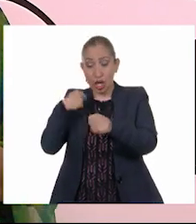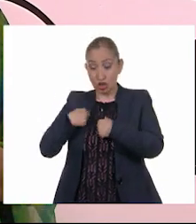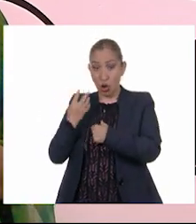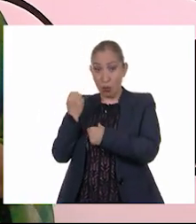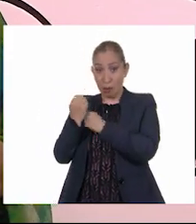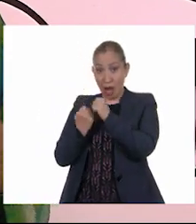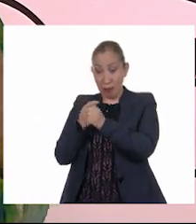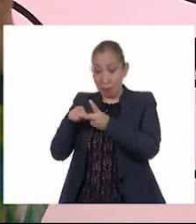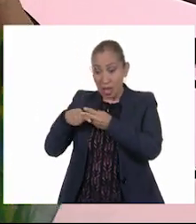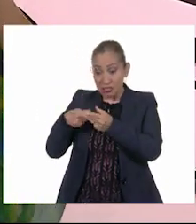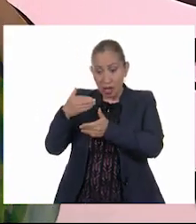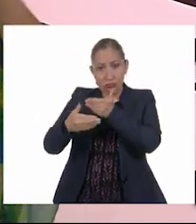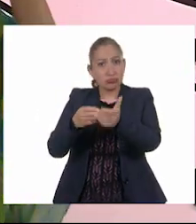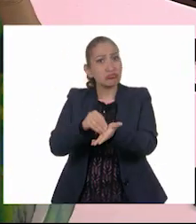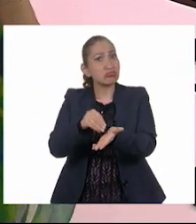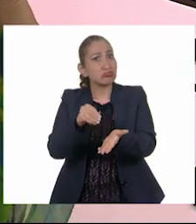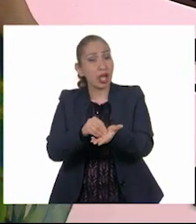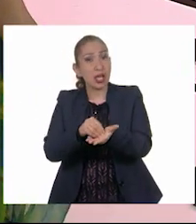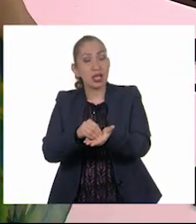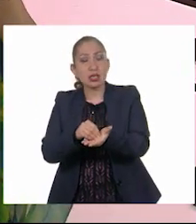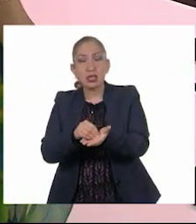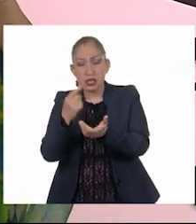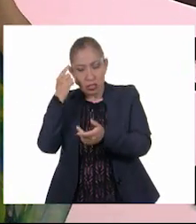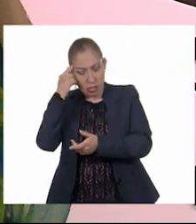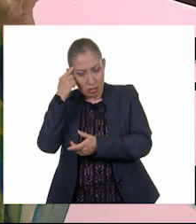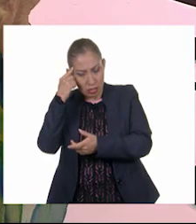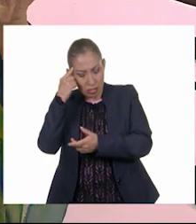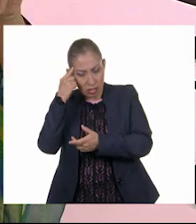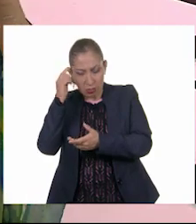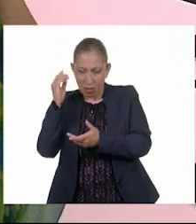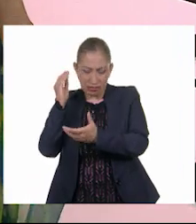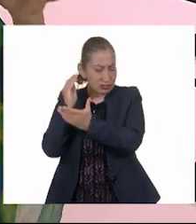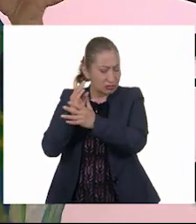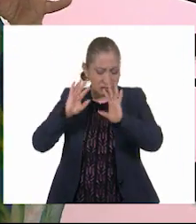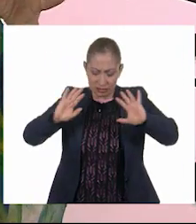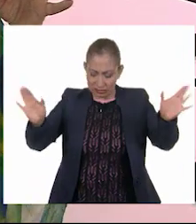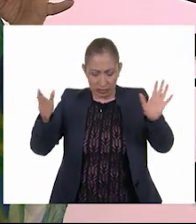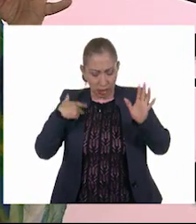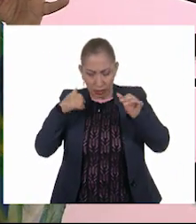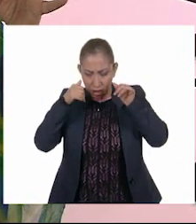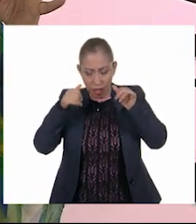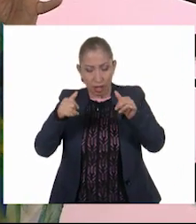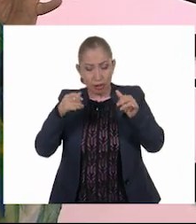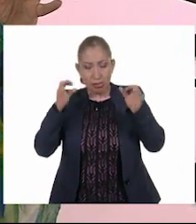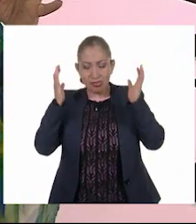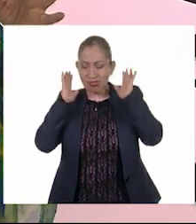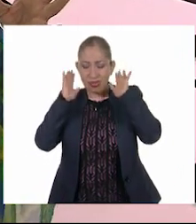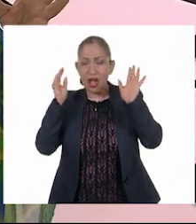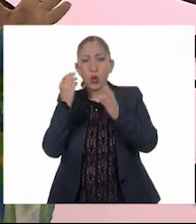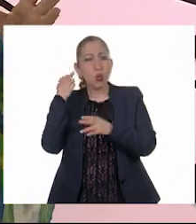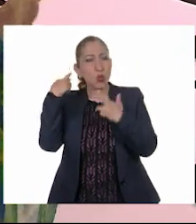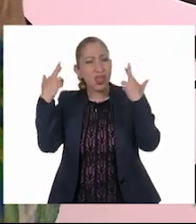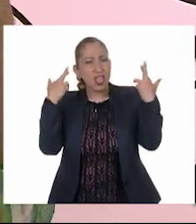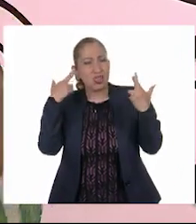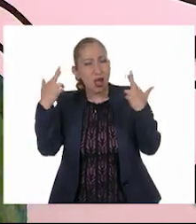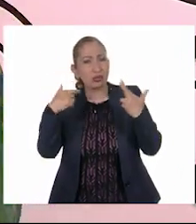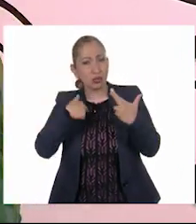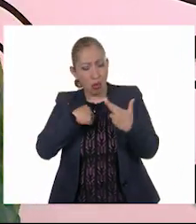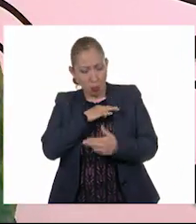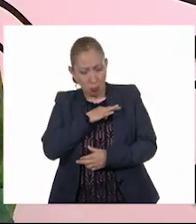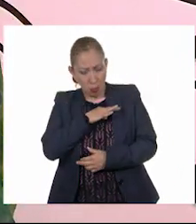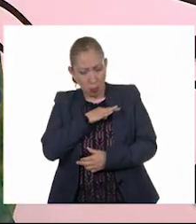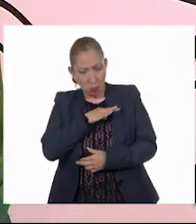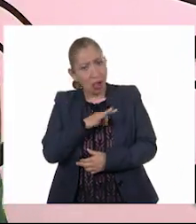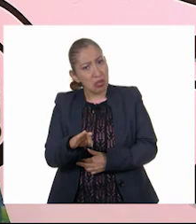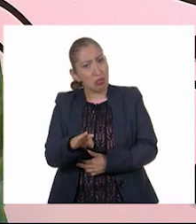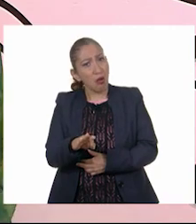9 años de edad y quitar todo ese ruido que nos estorba y nos va a estorbar siempre y que uno tenga la